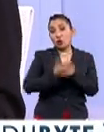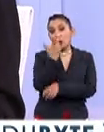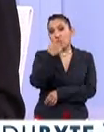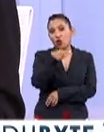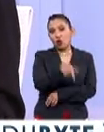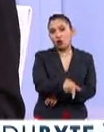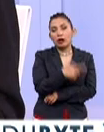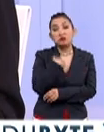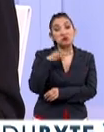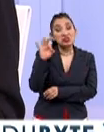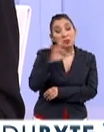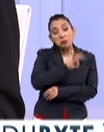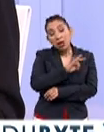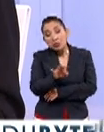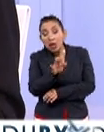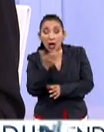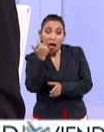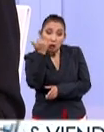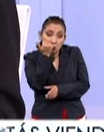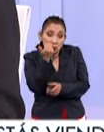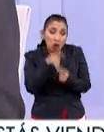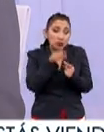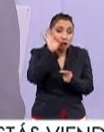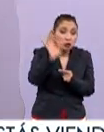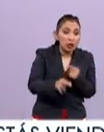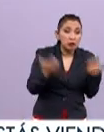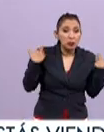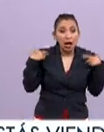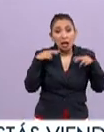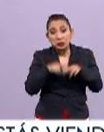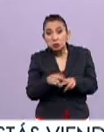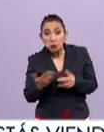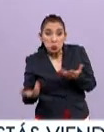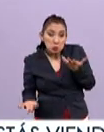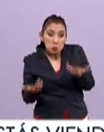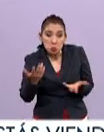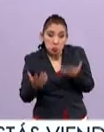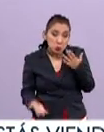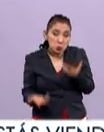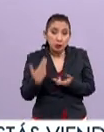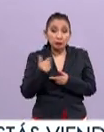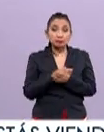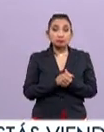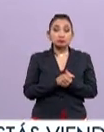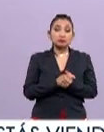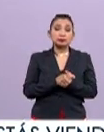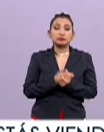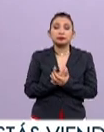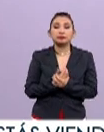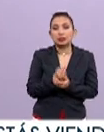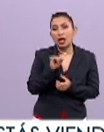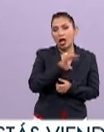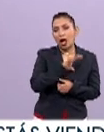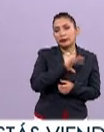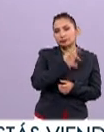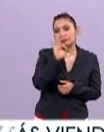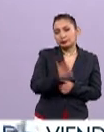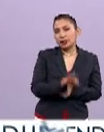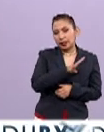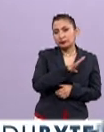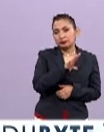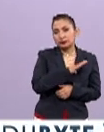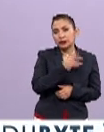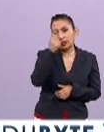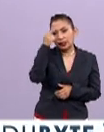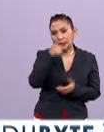siempre hay estas uh-huh. posibilidades de estudiar. Hay descuentos de estudiantes, de la tercera edad, todo esto, maestros. Exactamente. Sí, sí lo es. Y